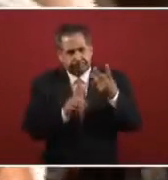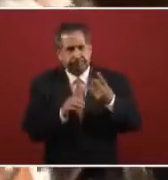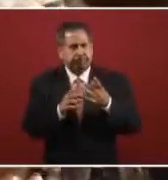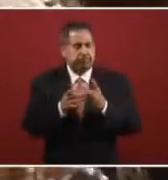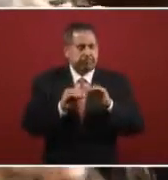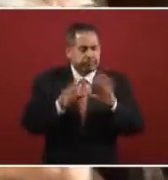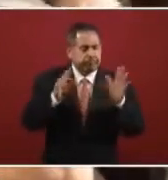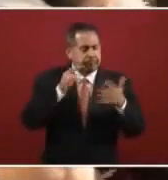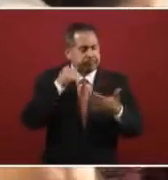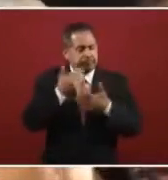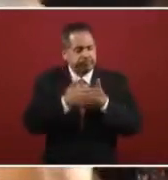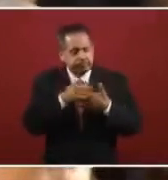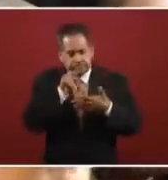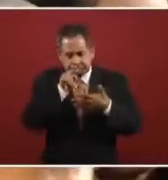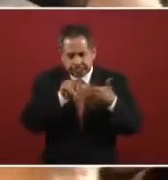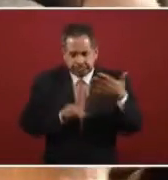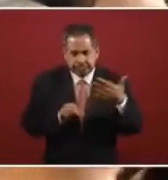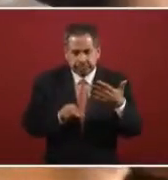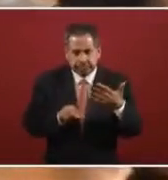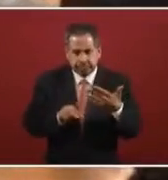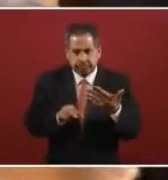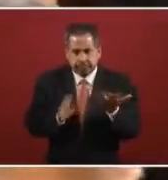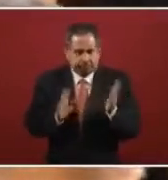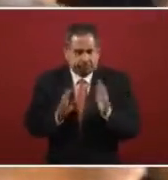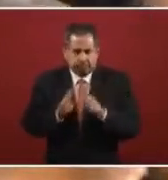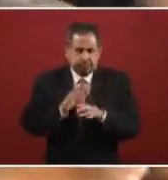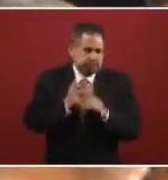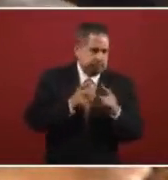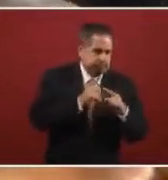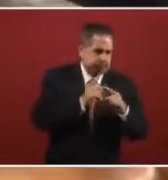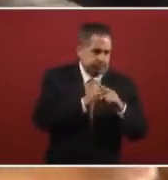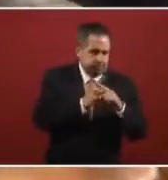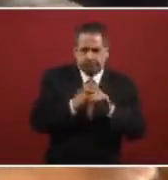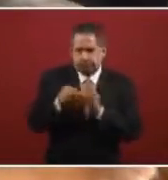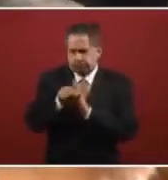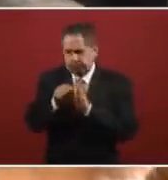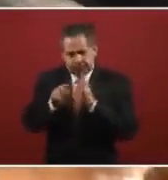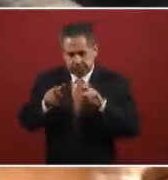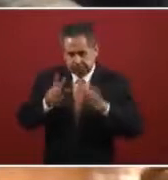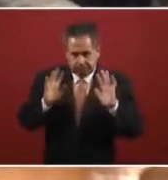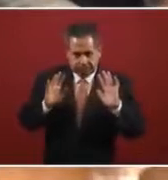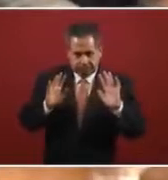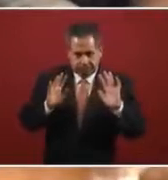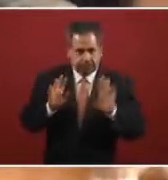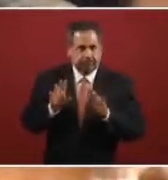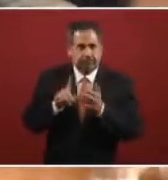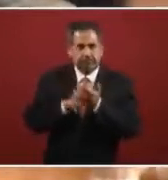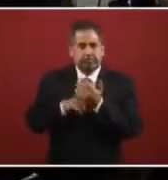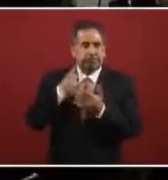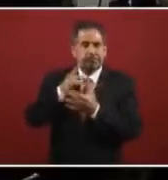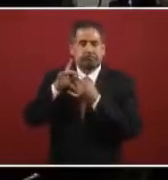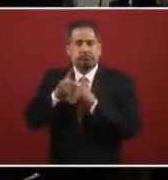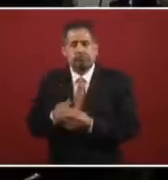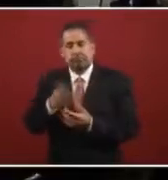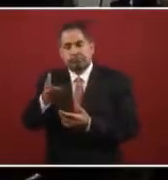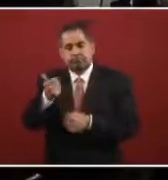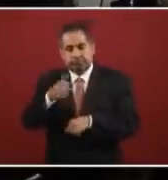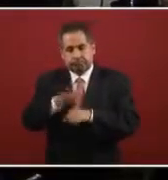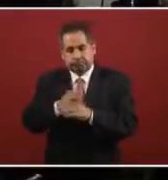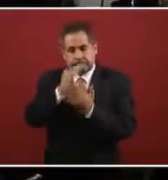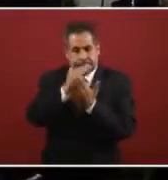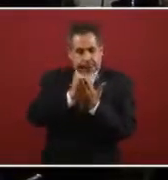una lectura a la que sea favorable o desfavorable de las políticas públicas implementadas en su